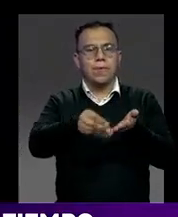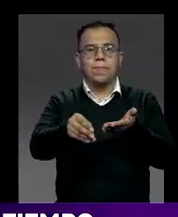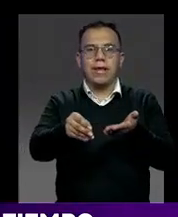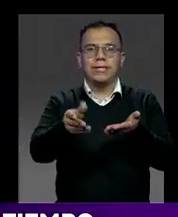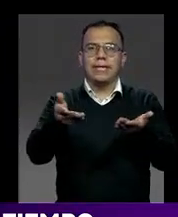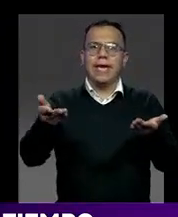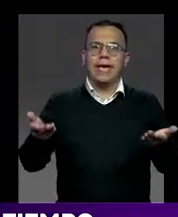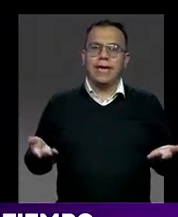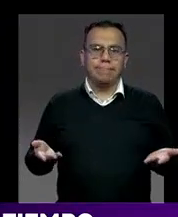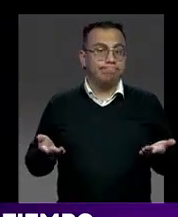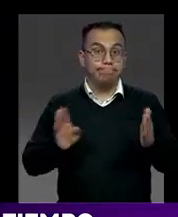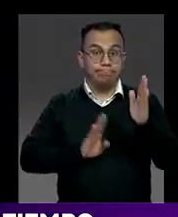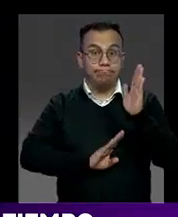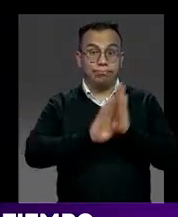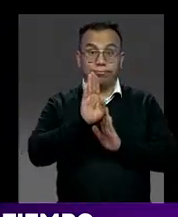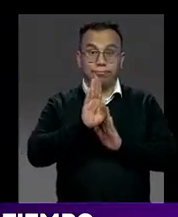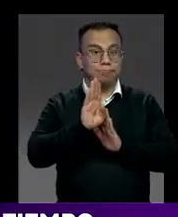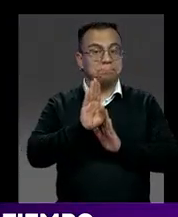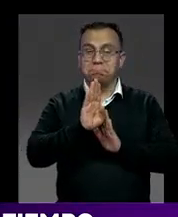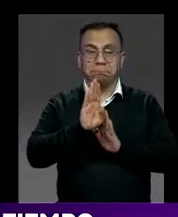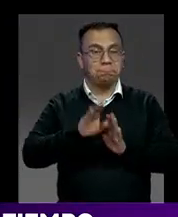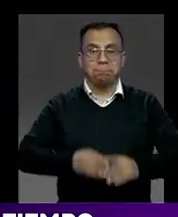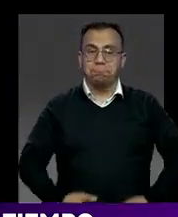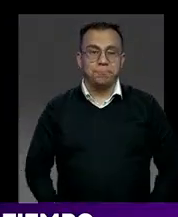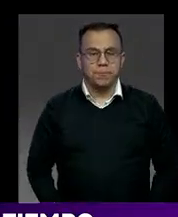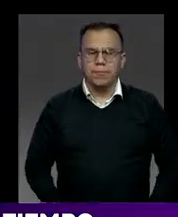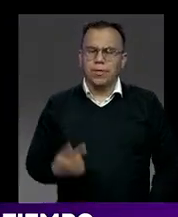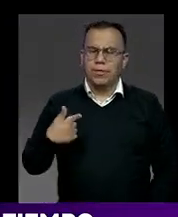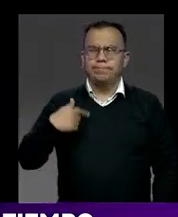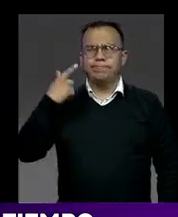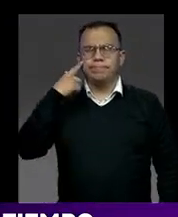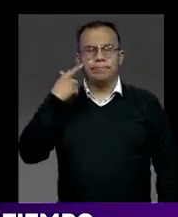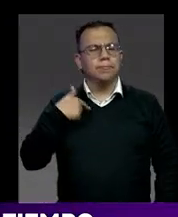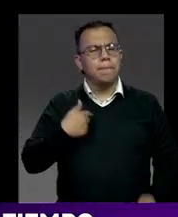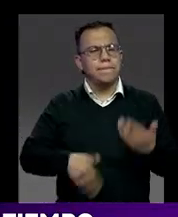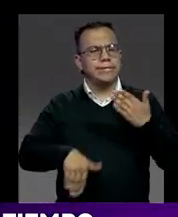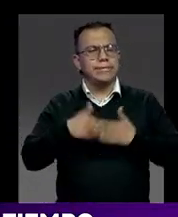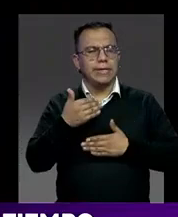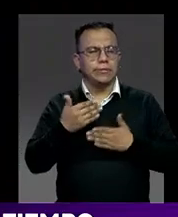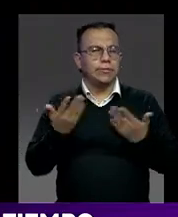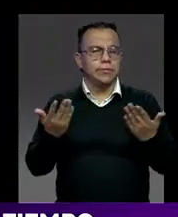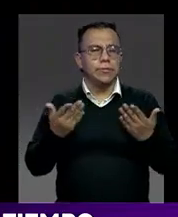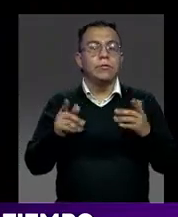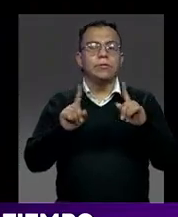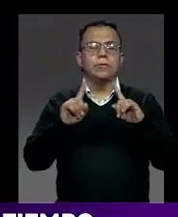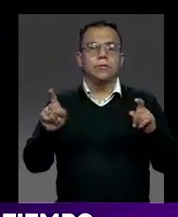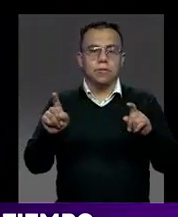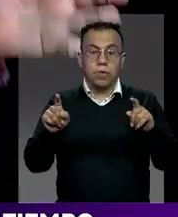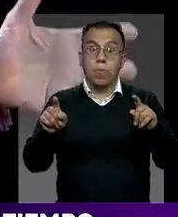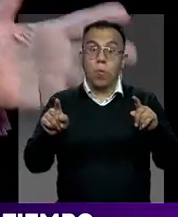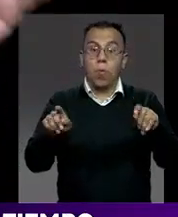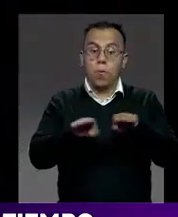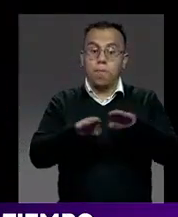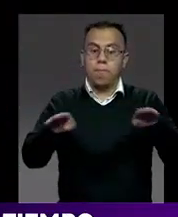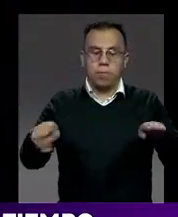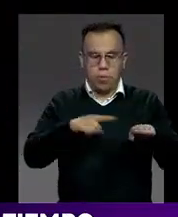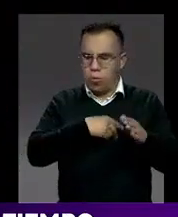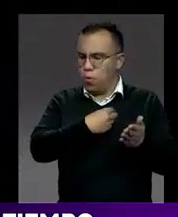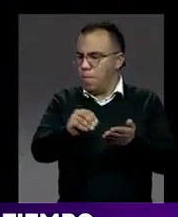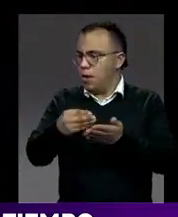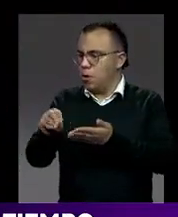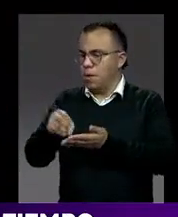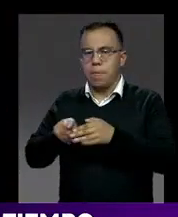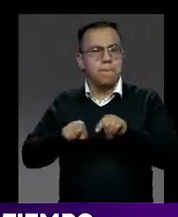no ha sido exitosa empezando por qué hay una mesa nacional de compras